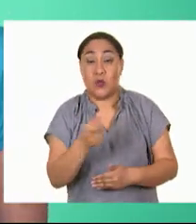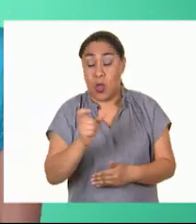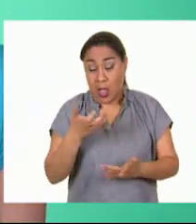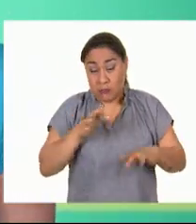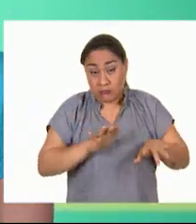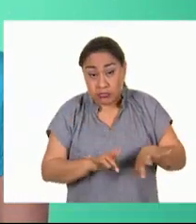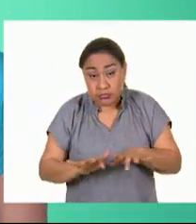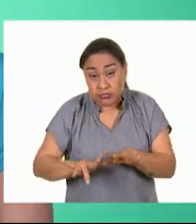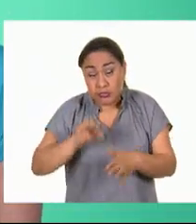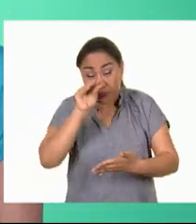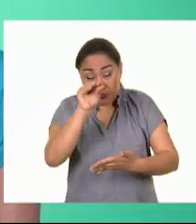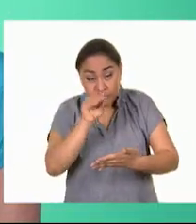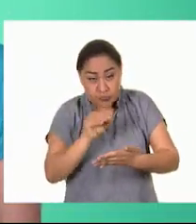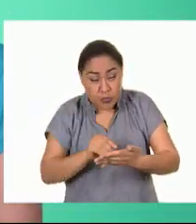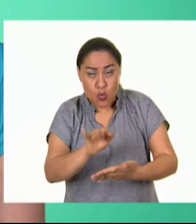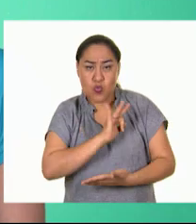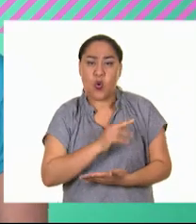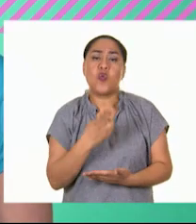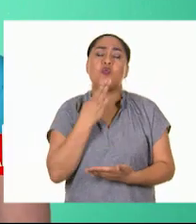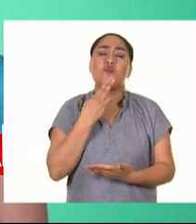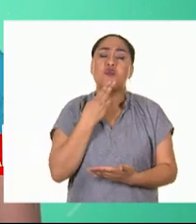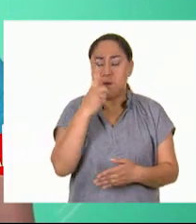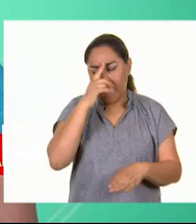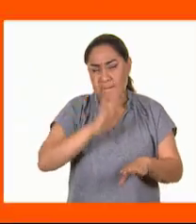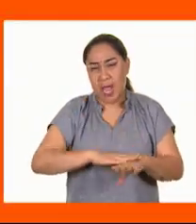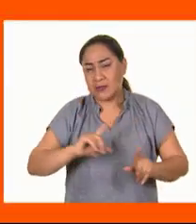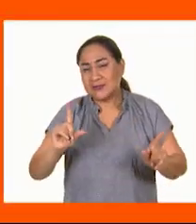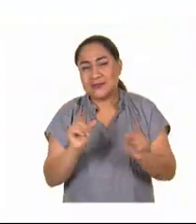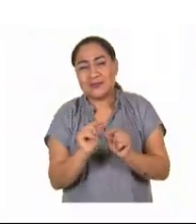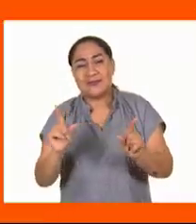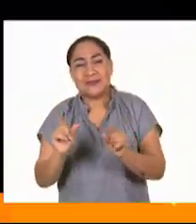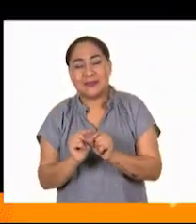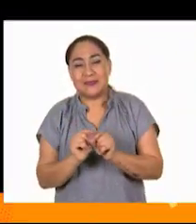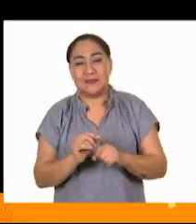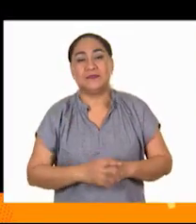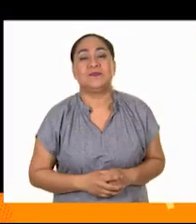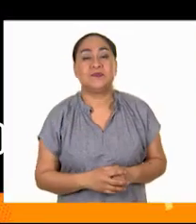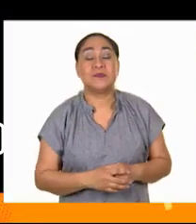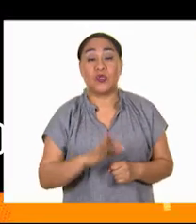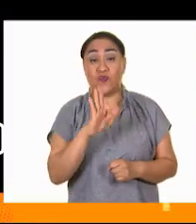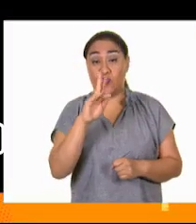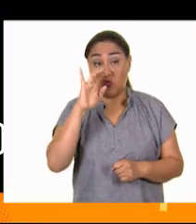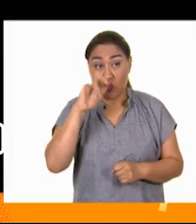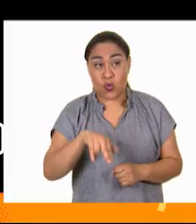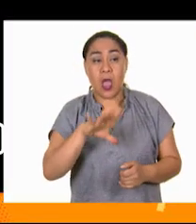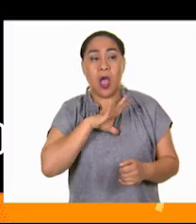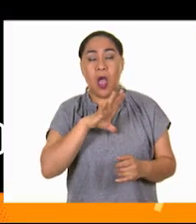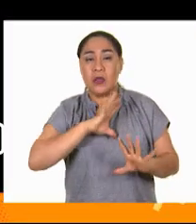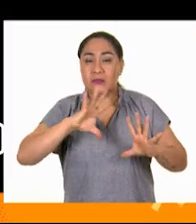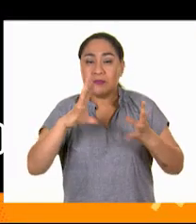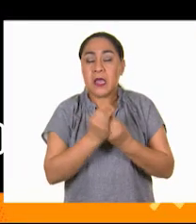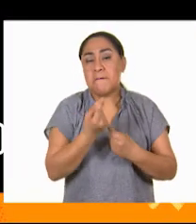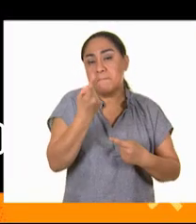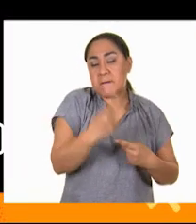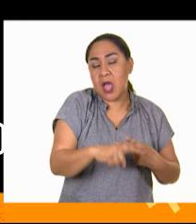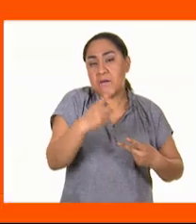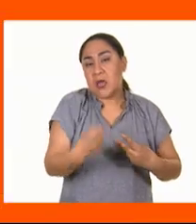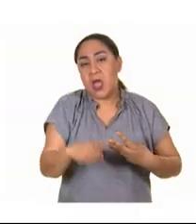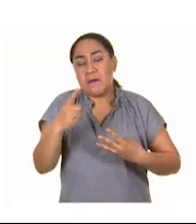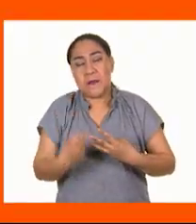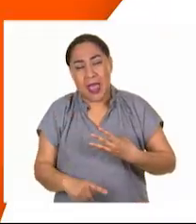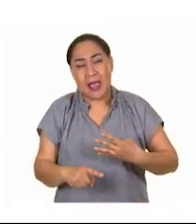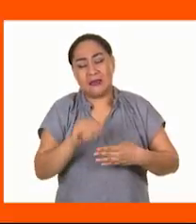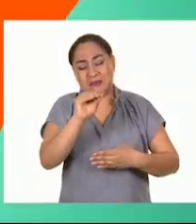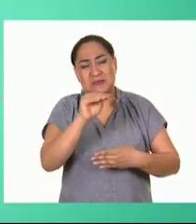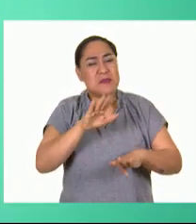programamos, podemos utilizar esta herramienta para simplificar tareas. La función está compuesta por un grupo de instrucciones. Es como